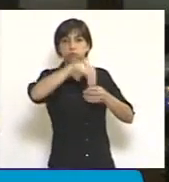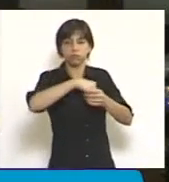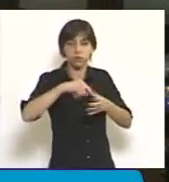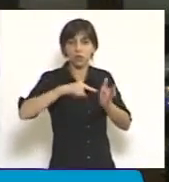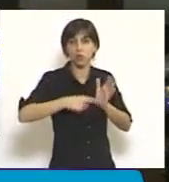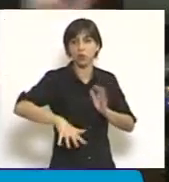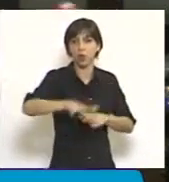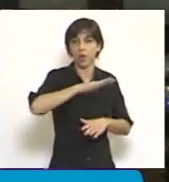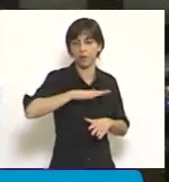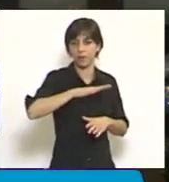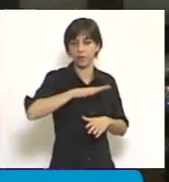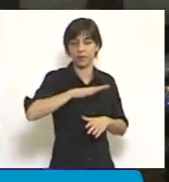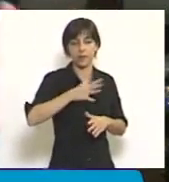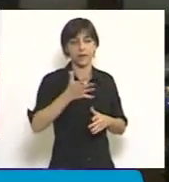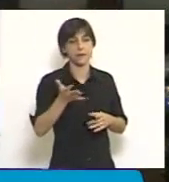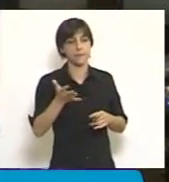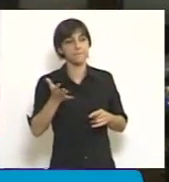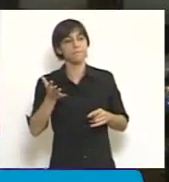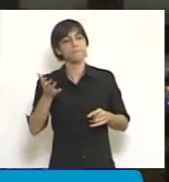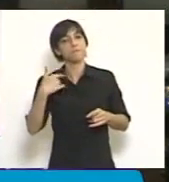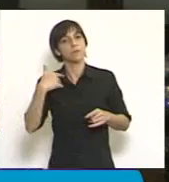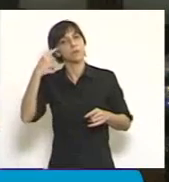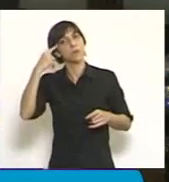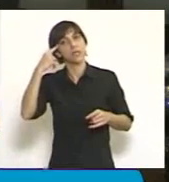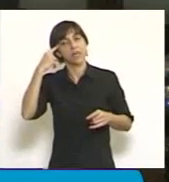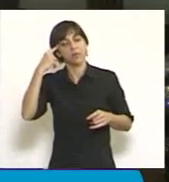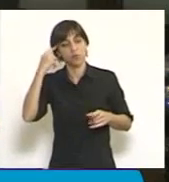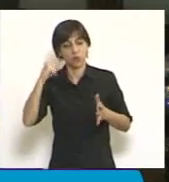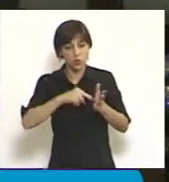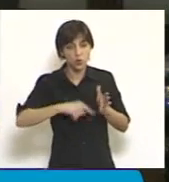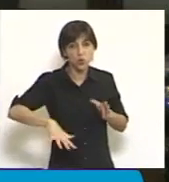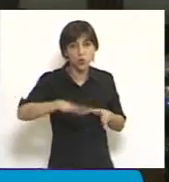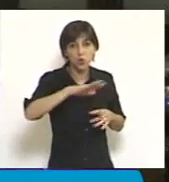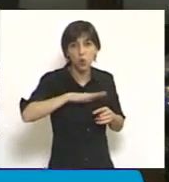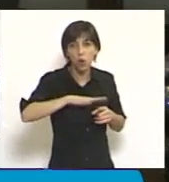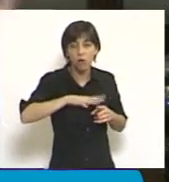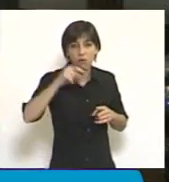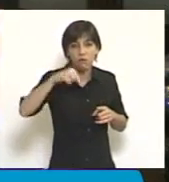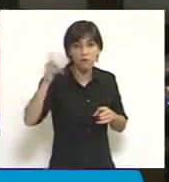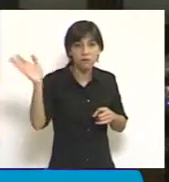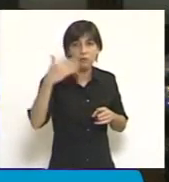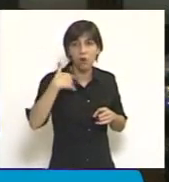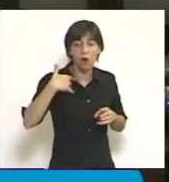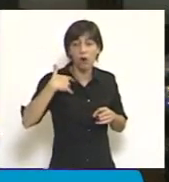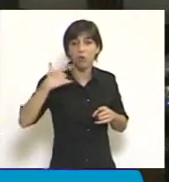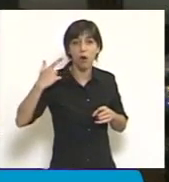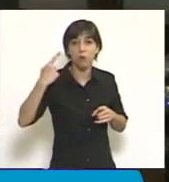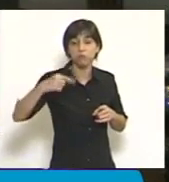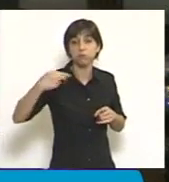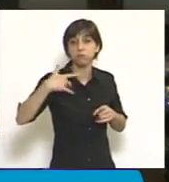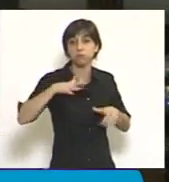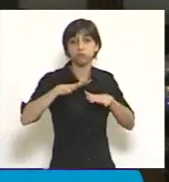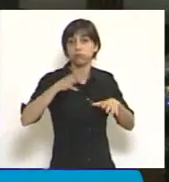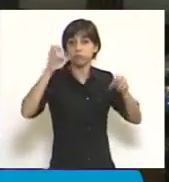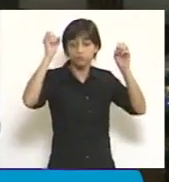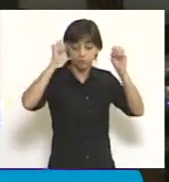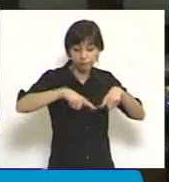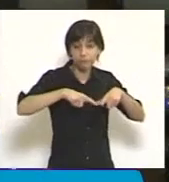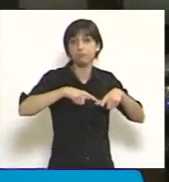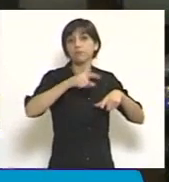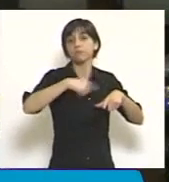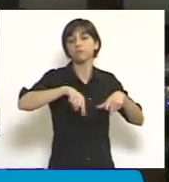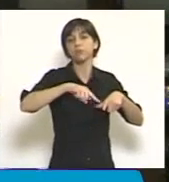esta justicia que se está organizando mediante estos proyectos, que es la justicia nacional en lo penal de la capital